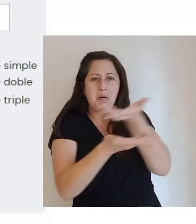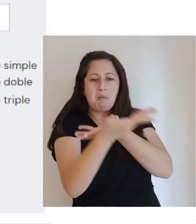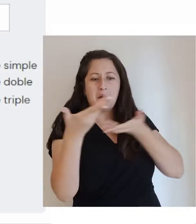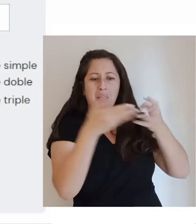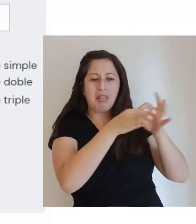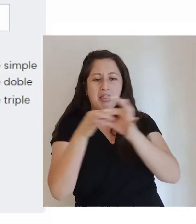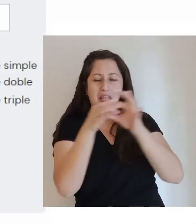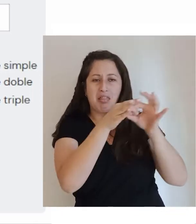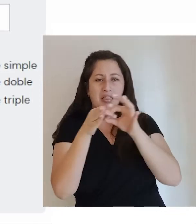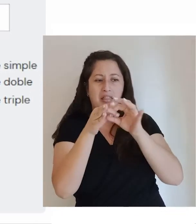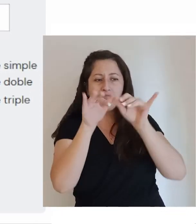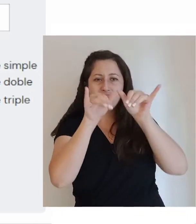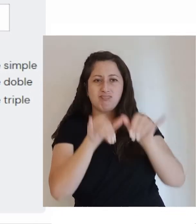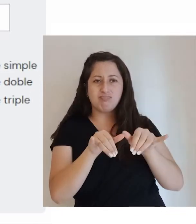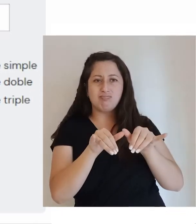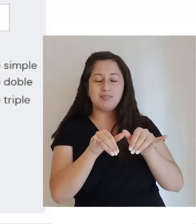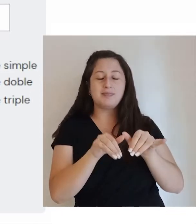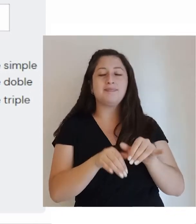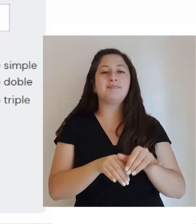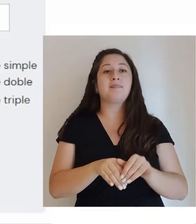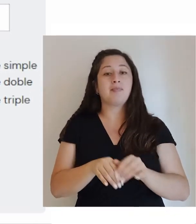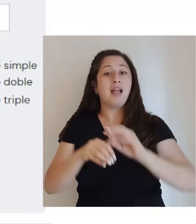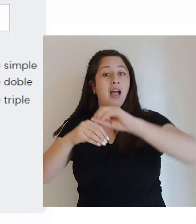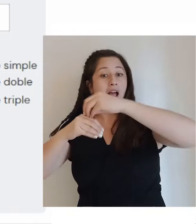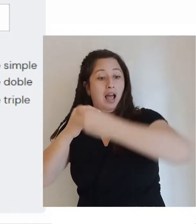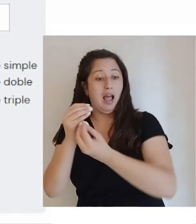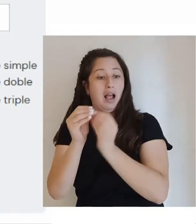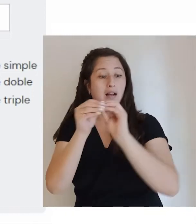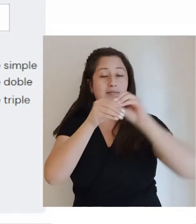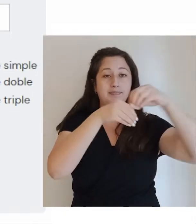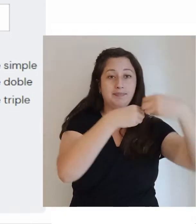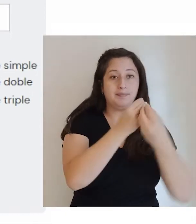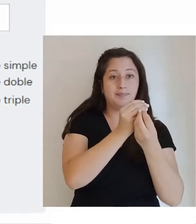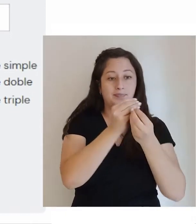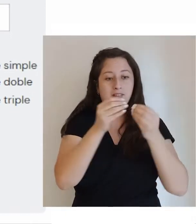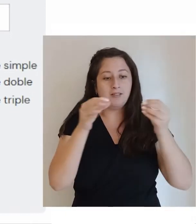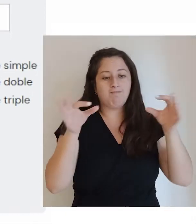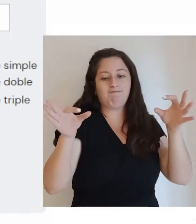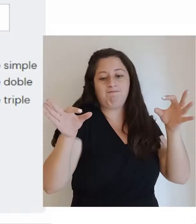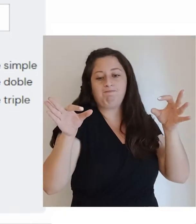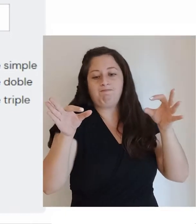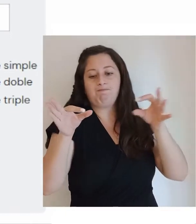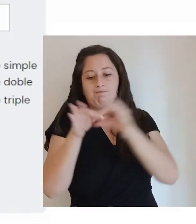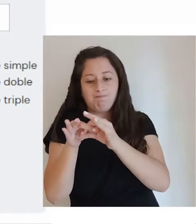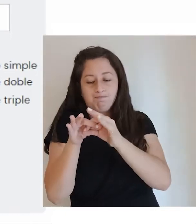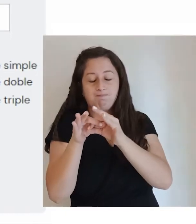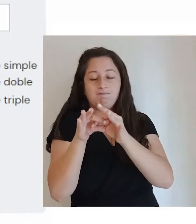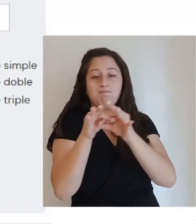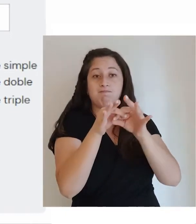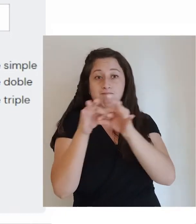electrones? La fuerza de atracción y propiedad periódica que mantiene este